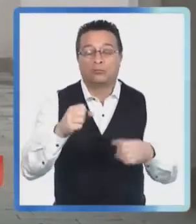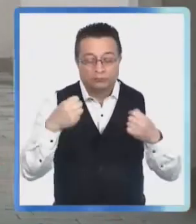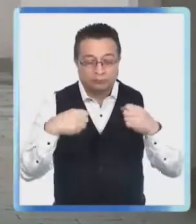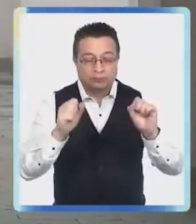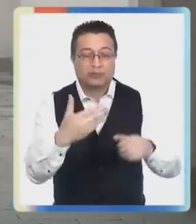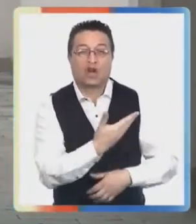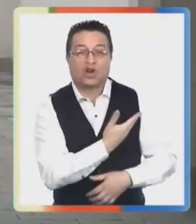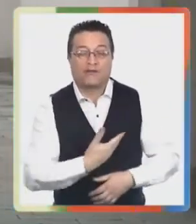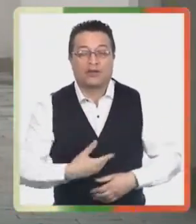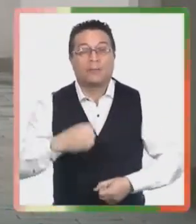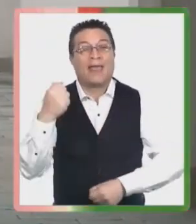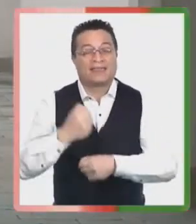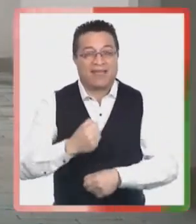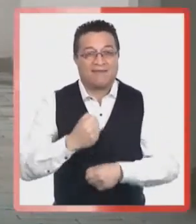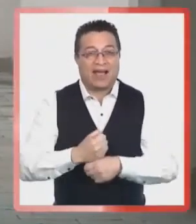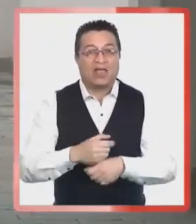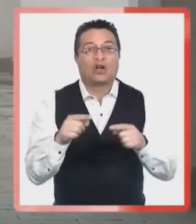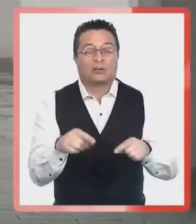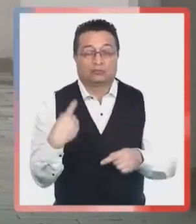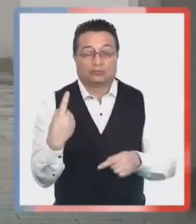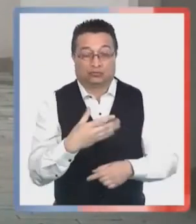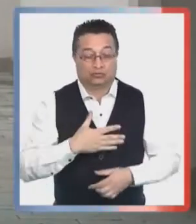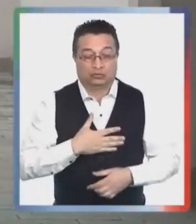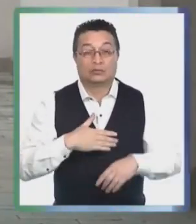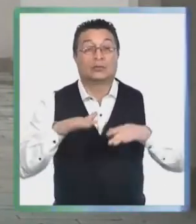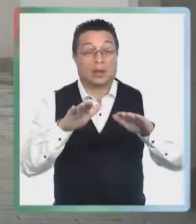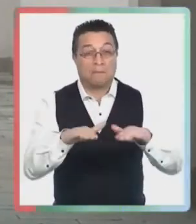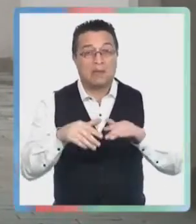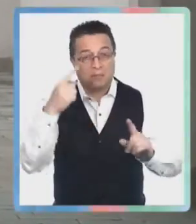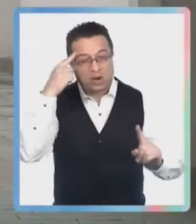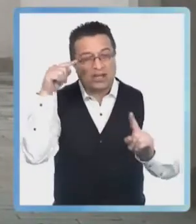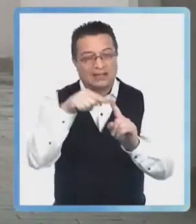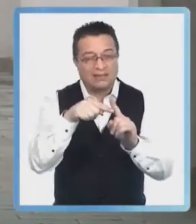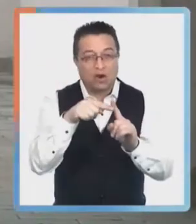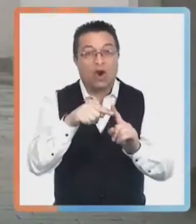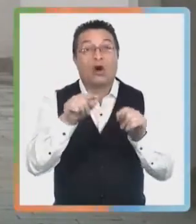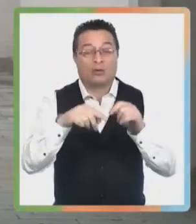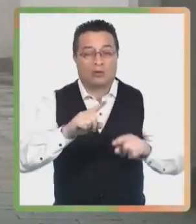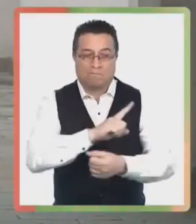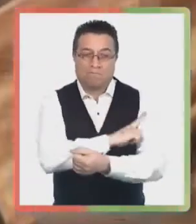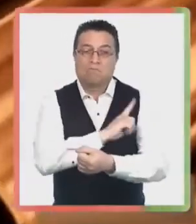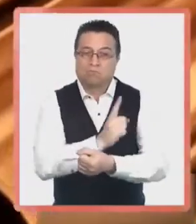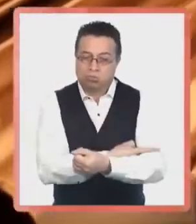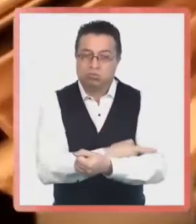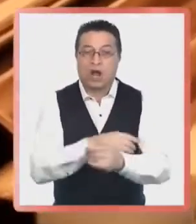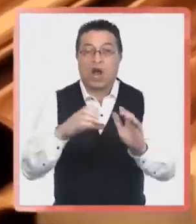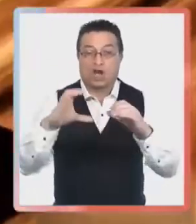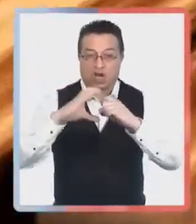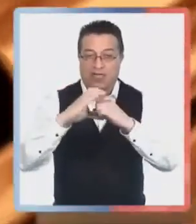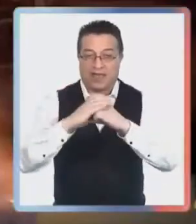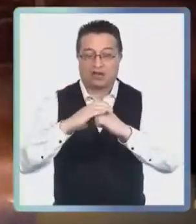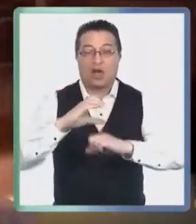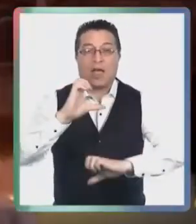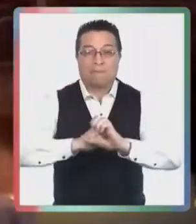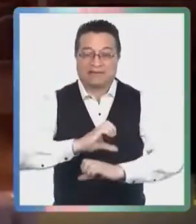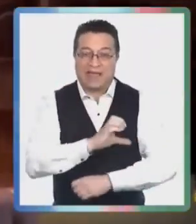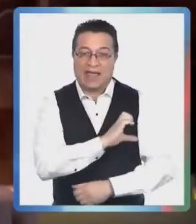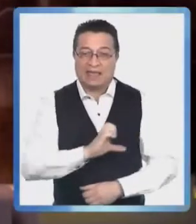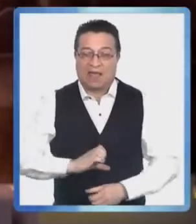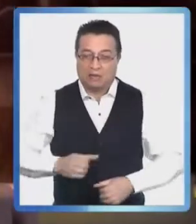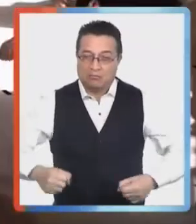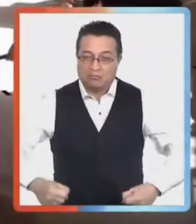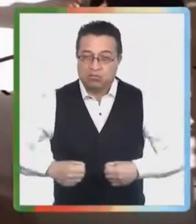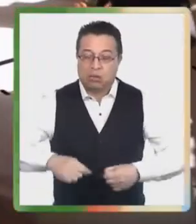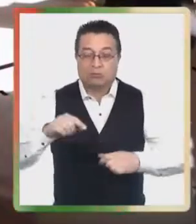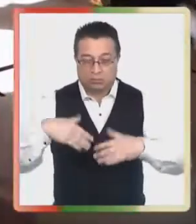del gobierno por sobre los trabajadores, porque nosotros estamos en el mismo objetivo final, que es fortalecer Codelco como empresa estatal, asegurar